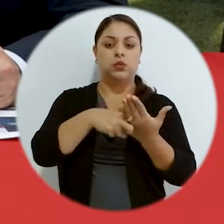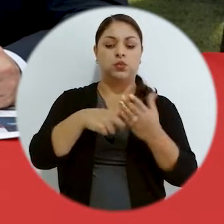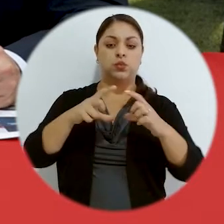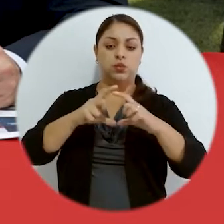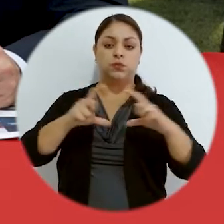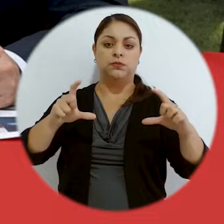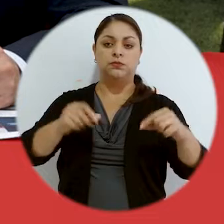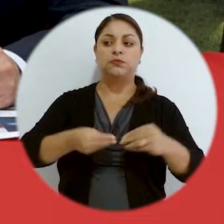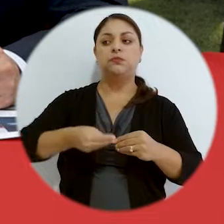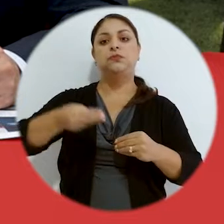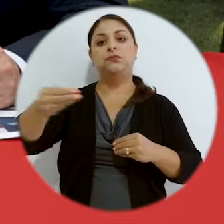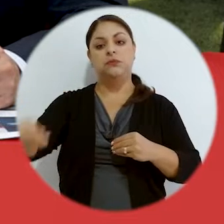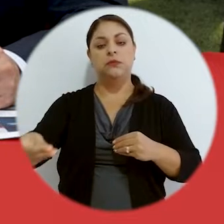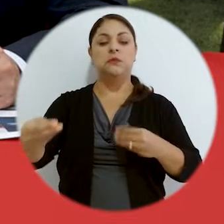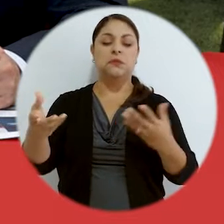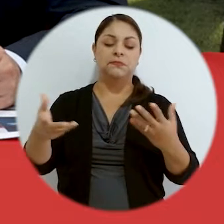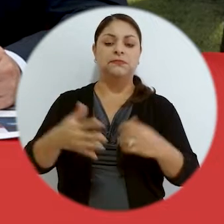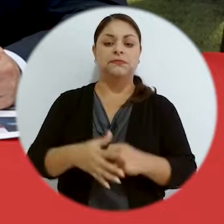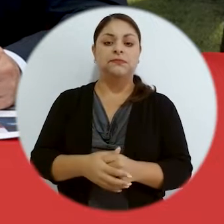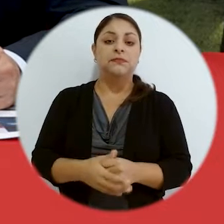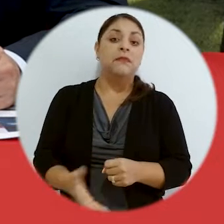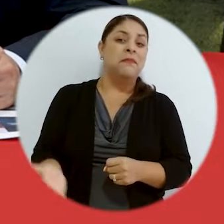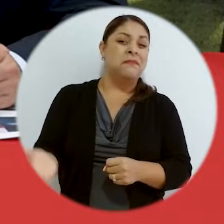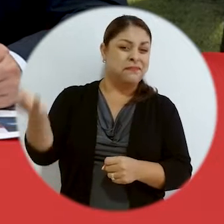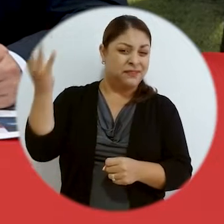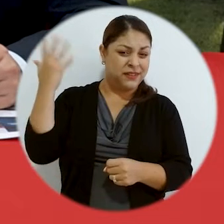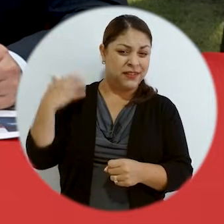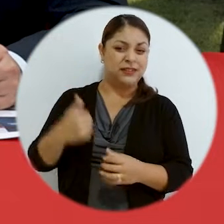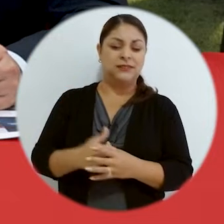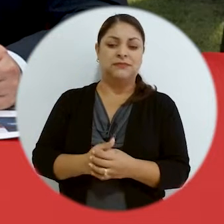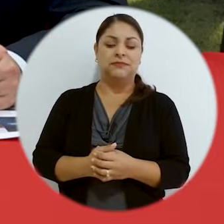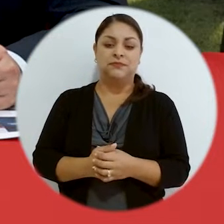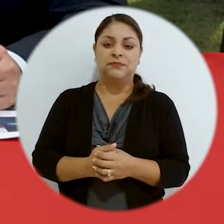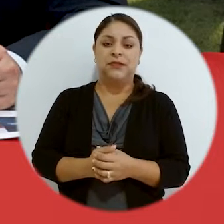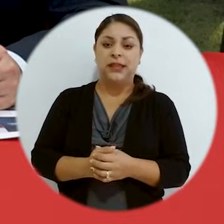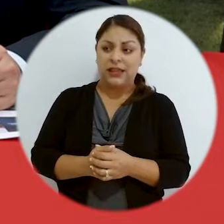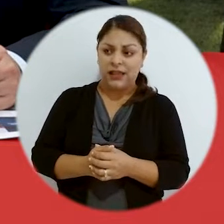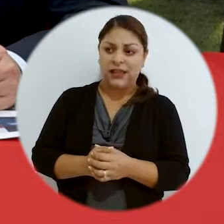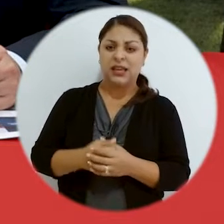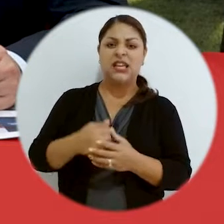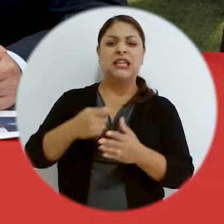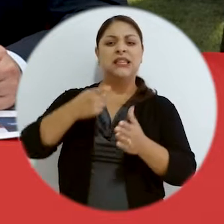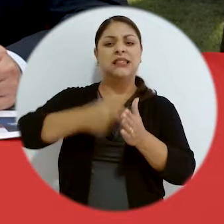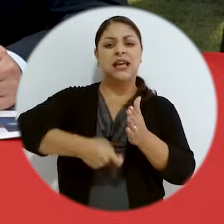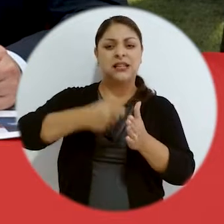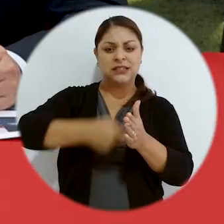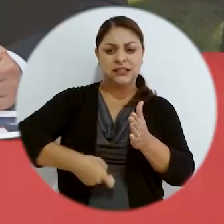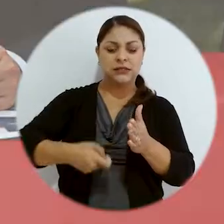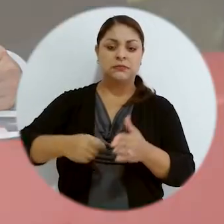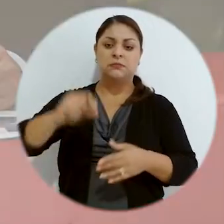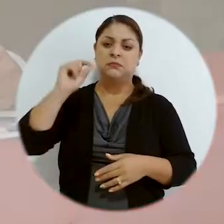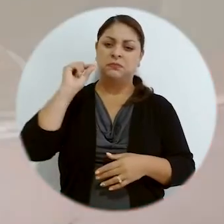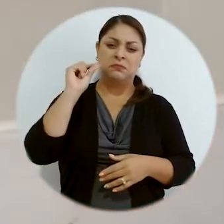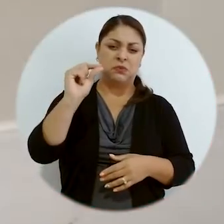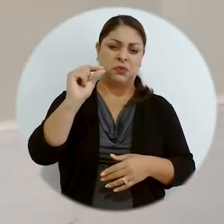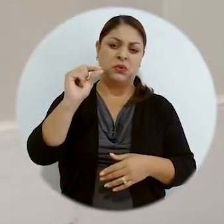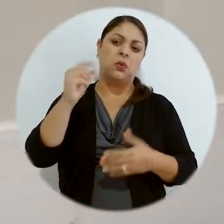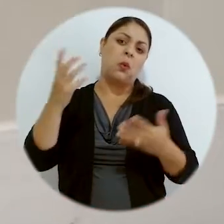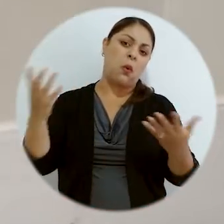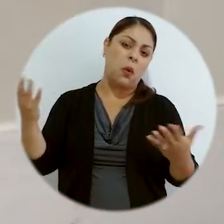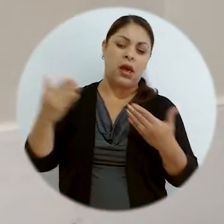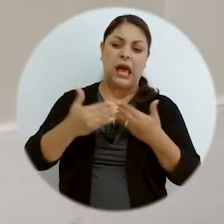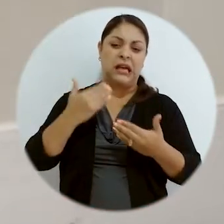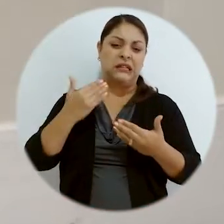época. En aquella entonces básicamente era o a una tasa de interés muy baja o simple y sencillamente